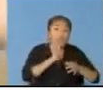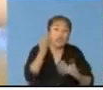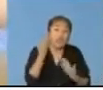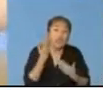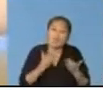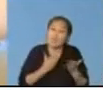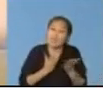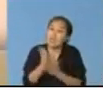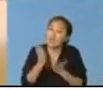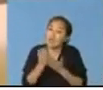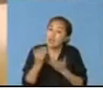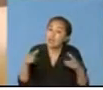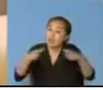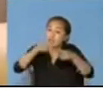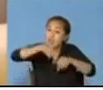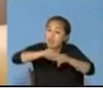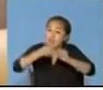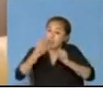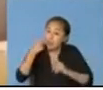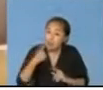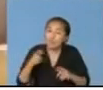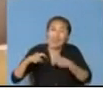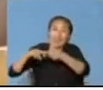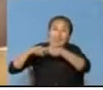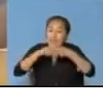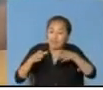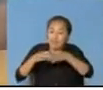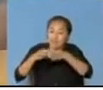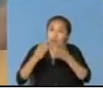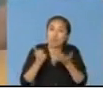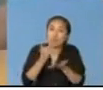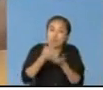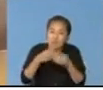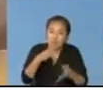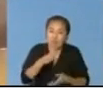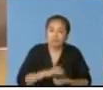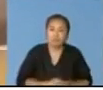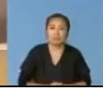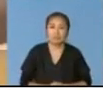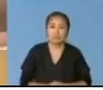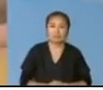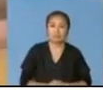Se viene una fractura dentro de la fractura, ¿eh? Y Camioneros sentó la posición.